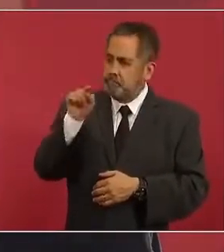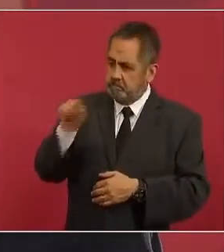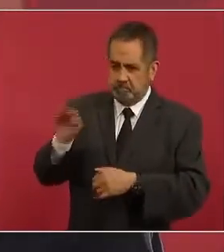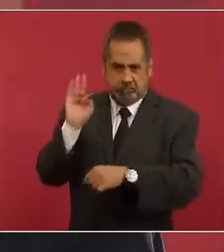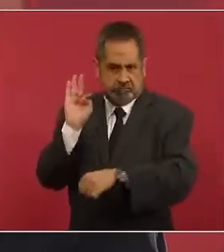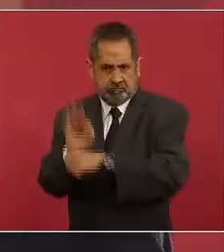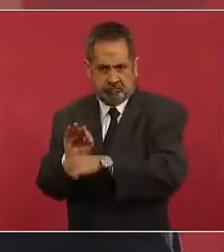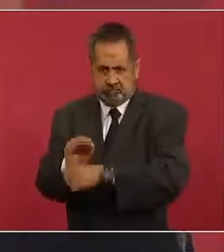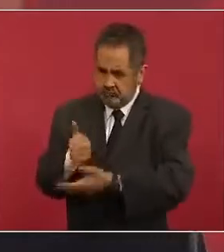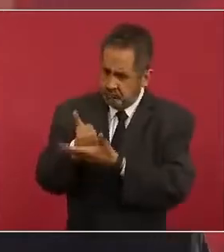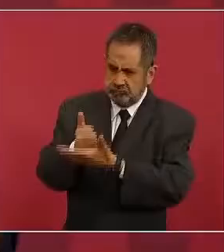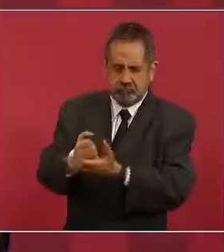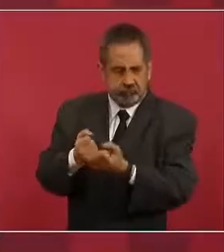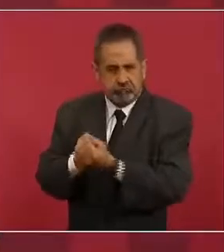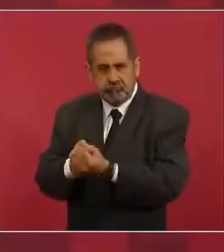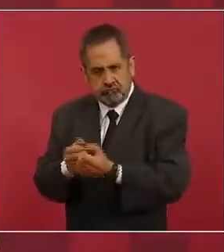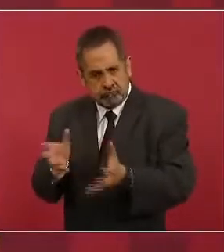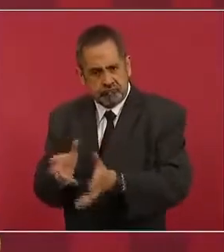para